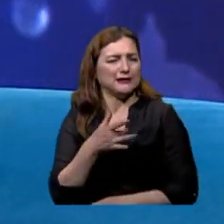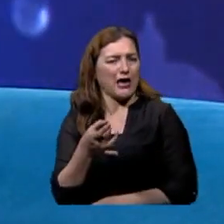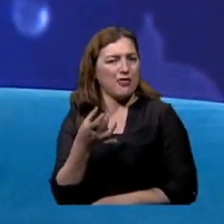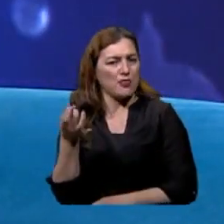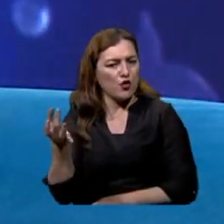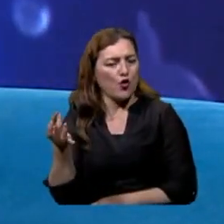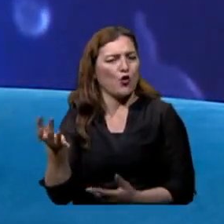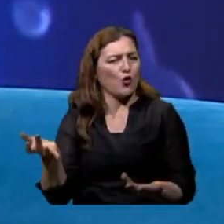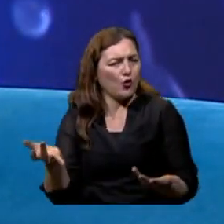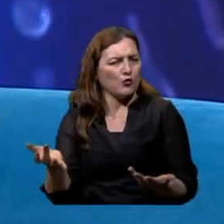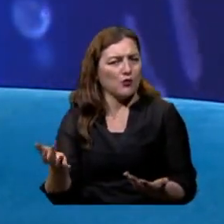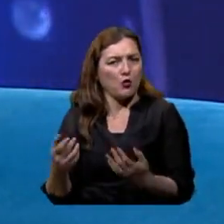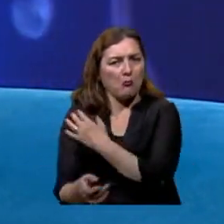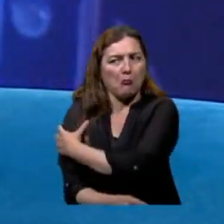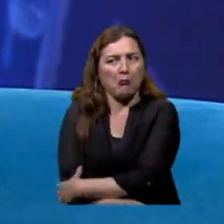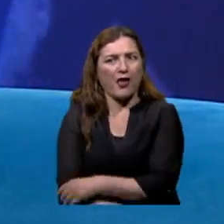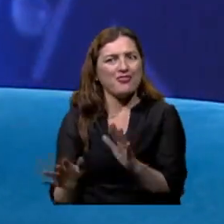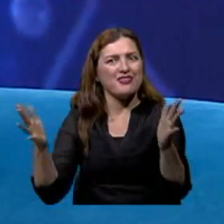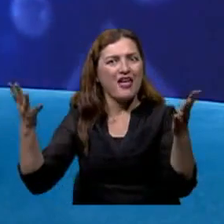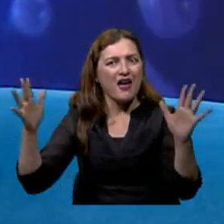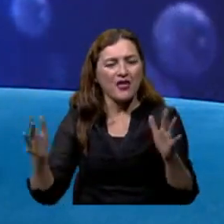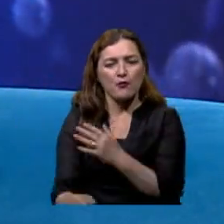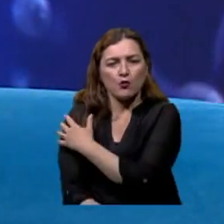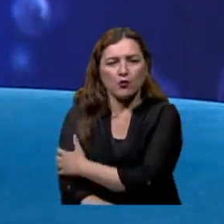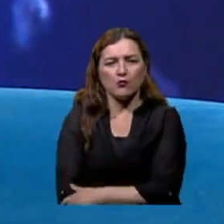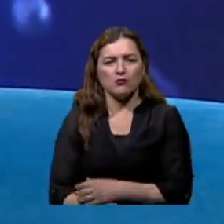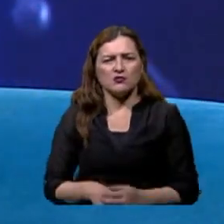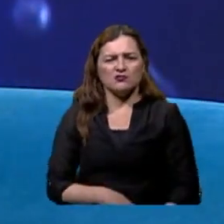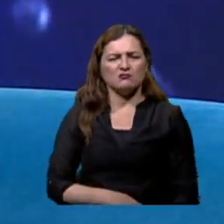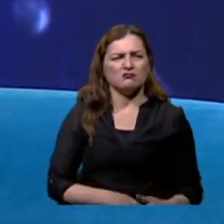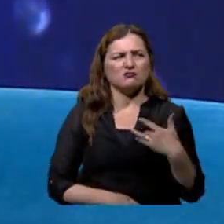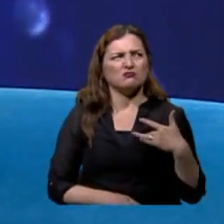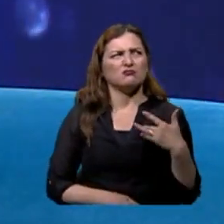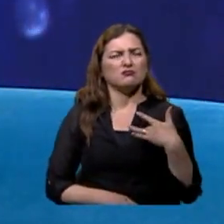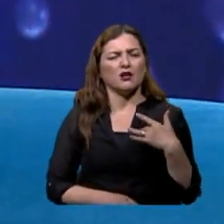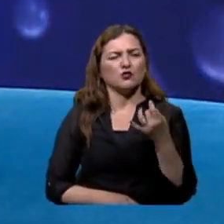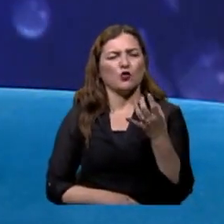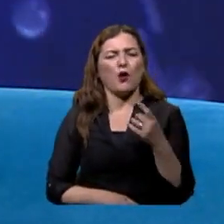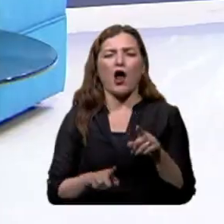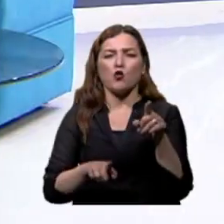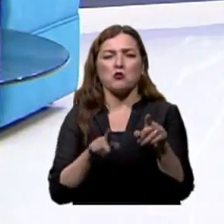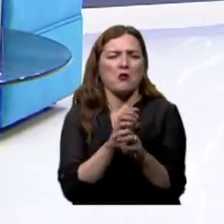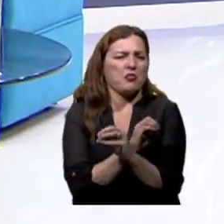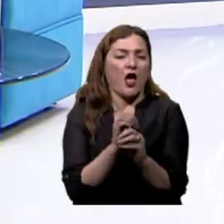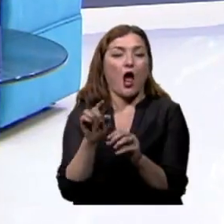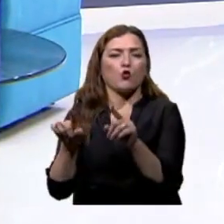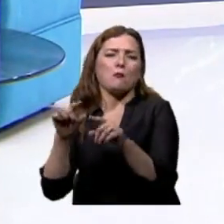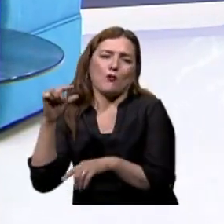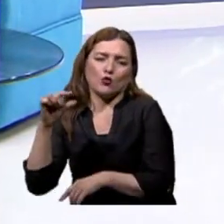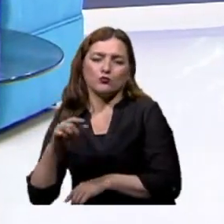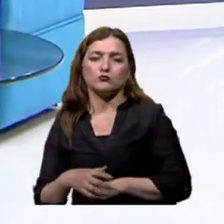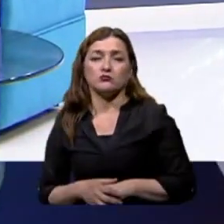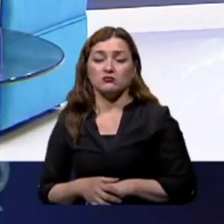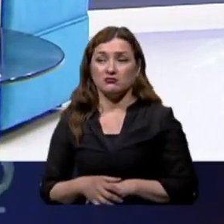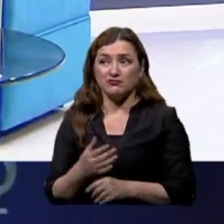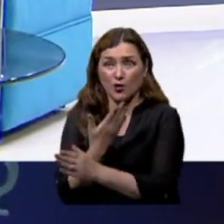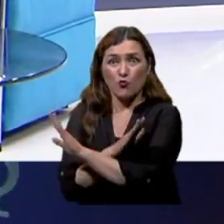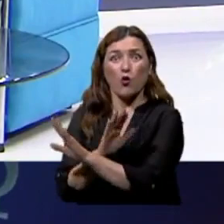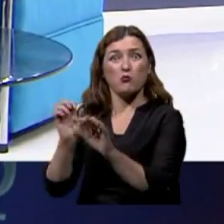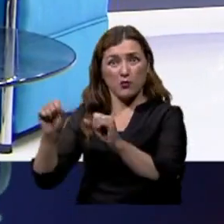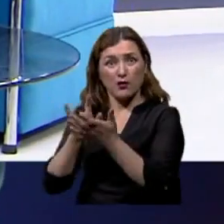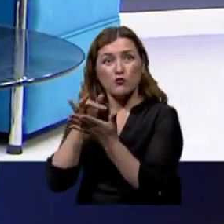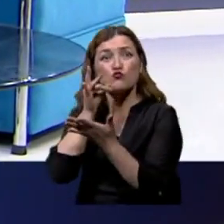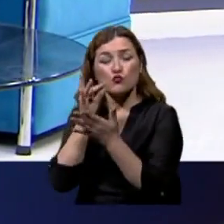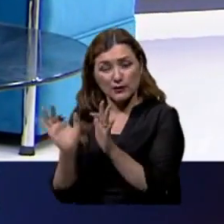tienen frecuentemente o muy seguido, otras que no lo tienen y otras que lo tienen muy poco. Interesante, es decir, se puede prevenir estas